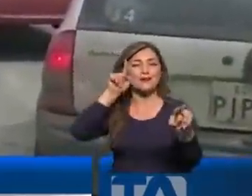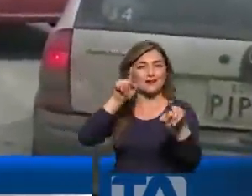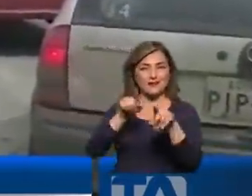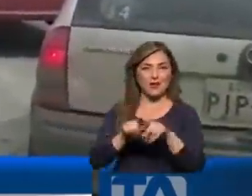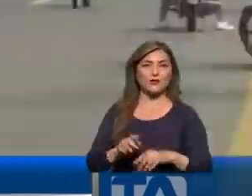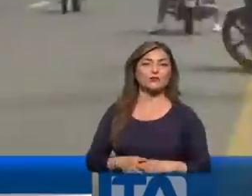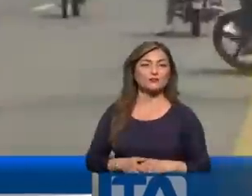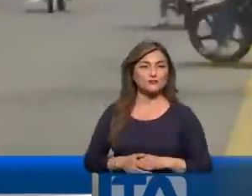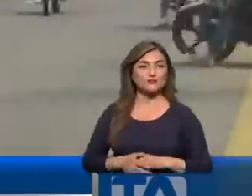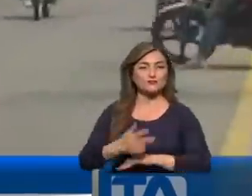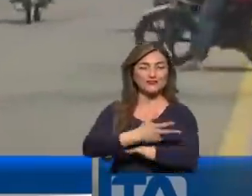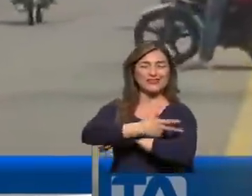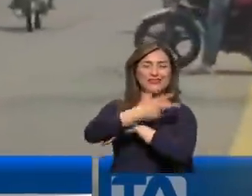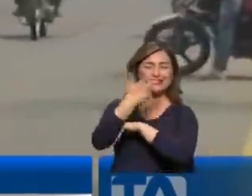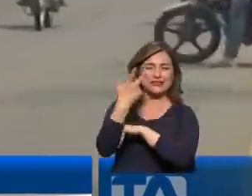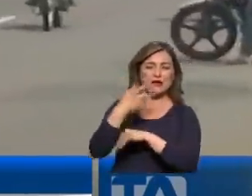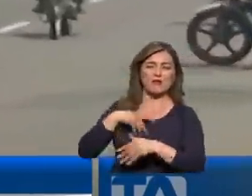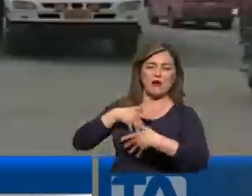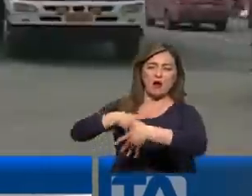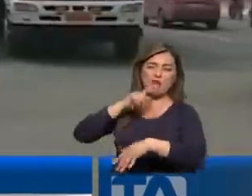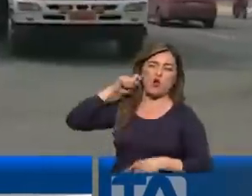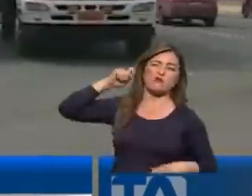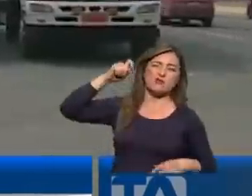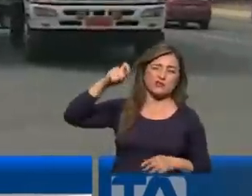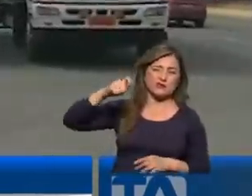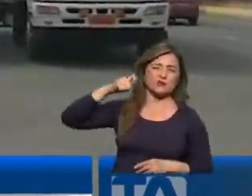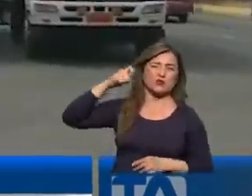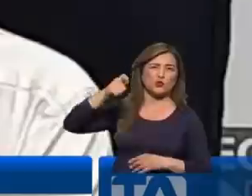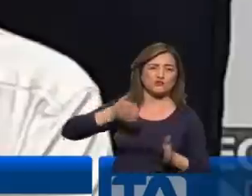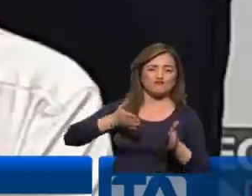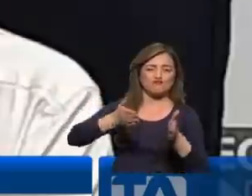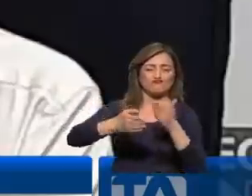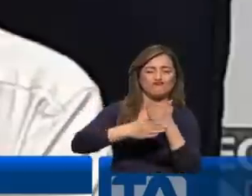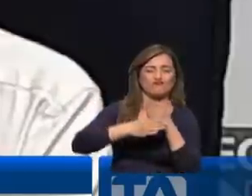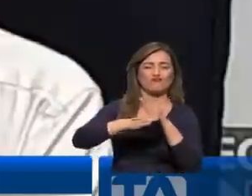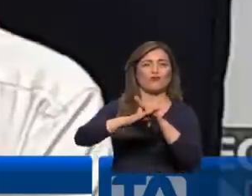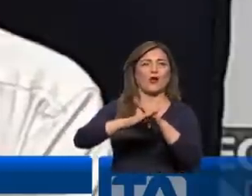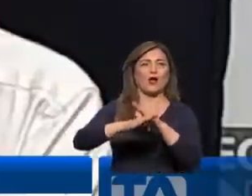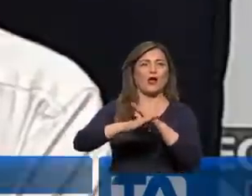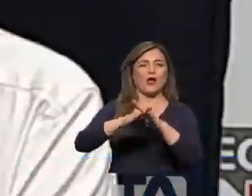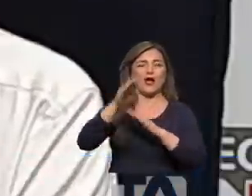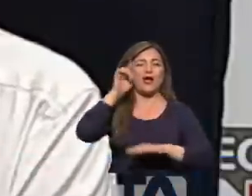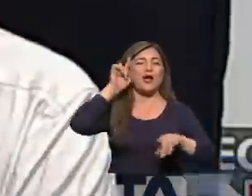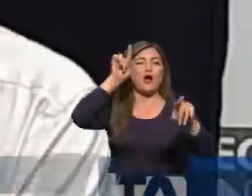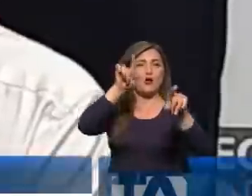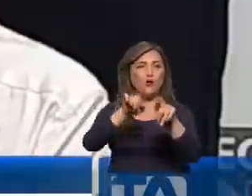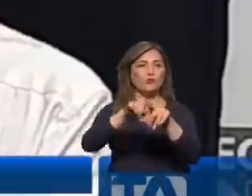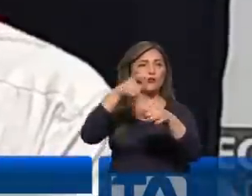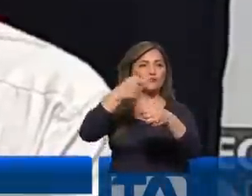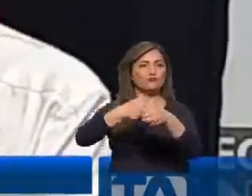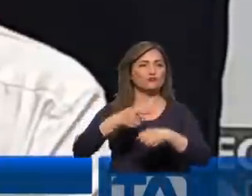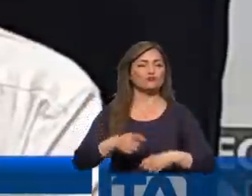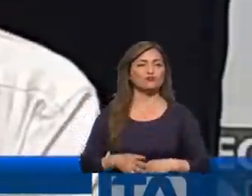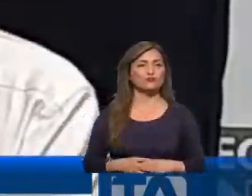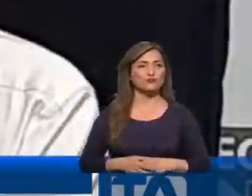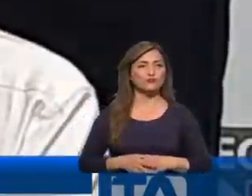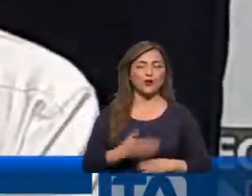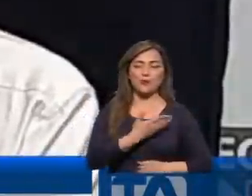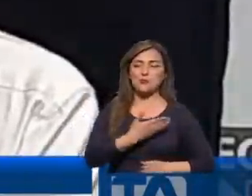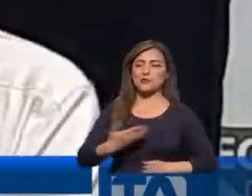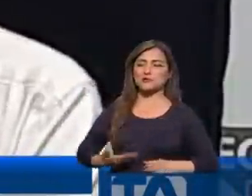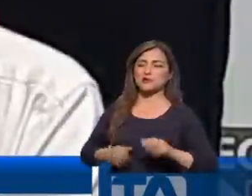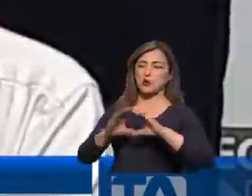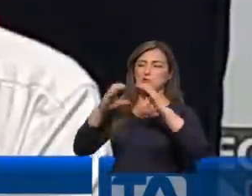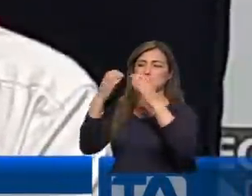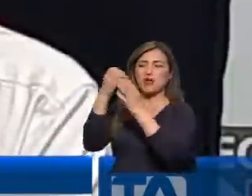de manifestaciones y bloqueo de carreteras, en el cantón el paro se levanta. Hemos llegado a acuerdos puntuales con el presidente del comité de